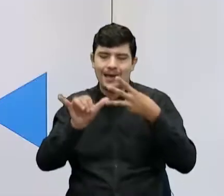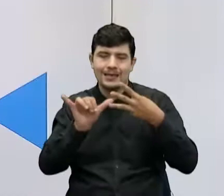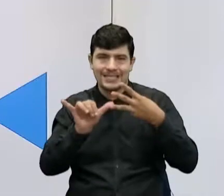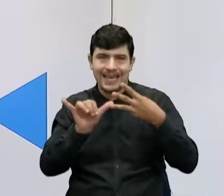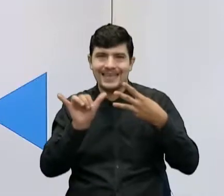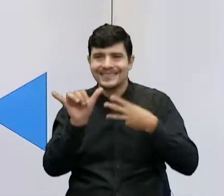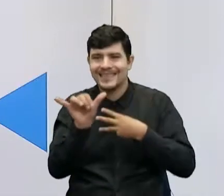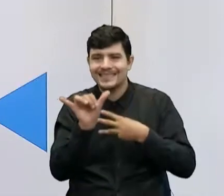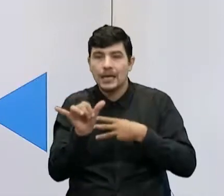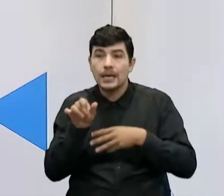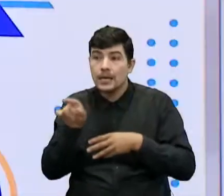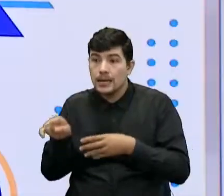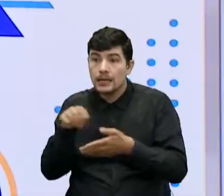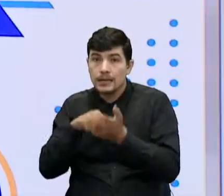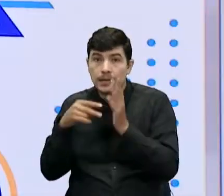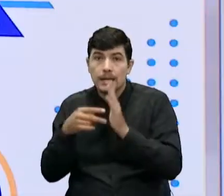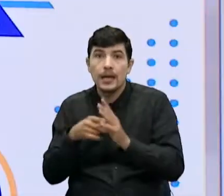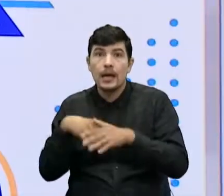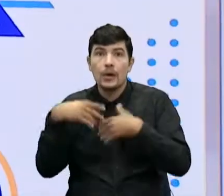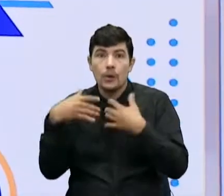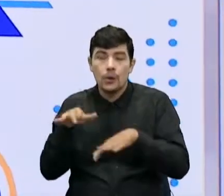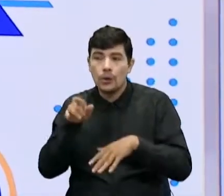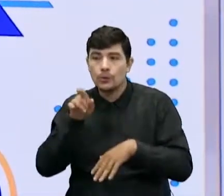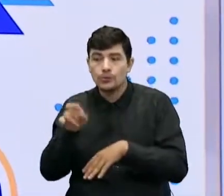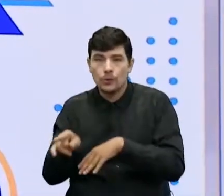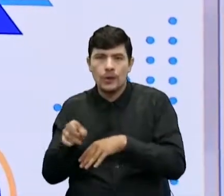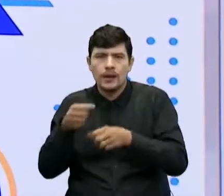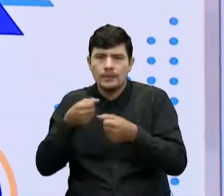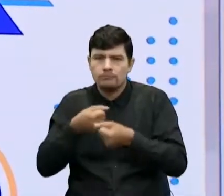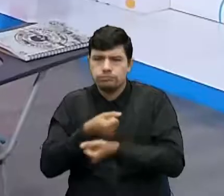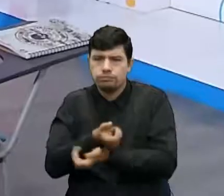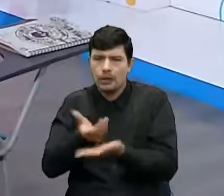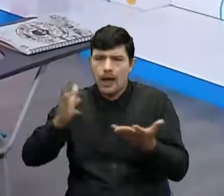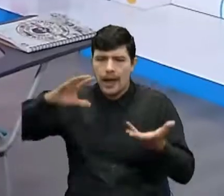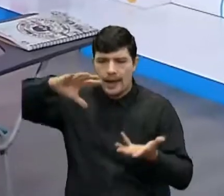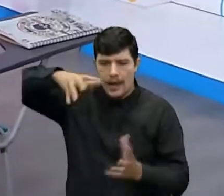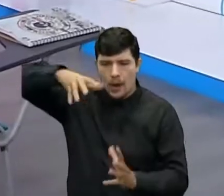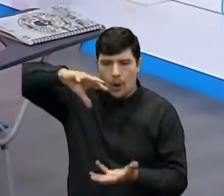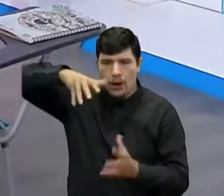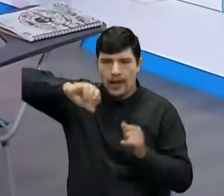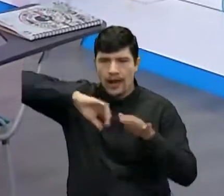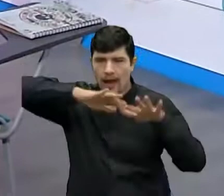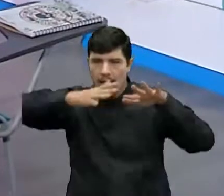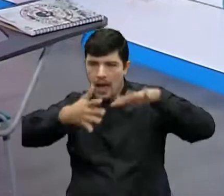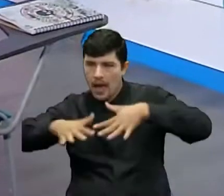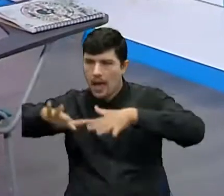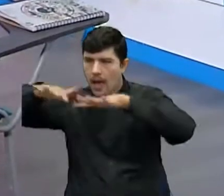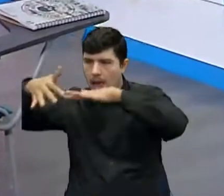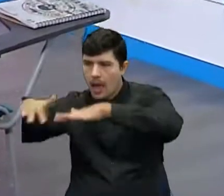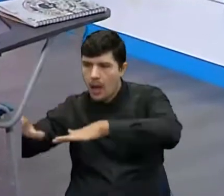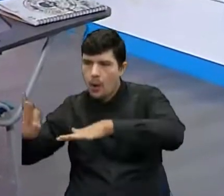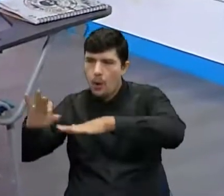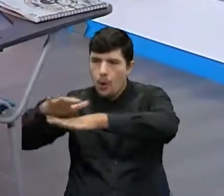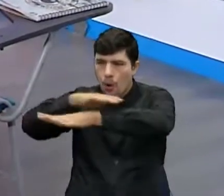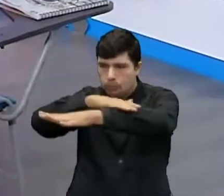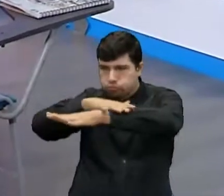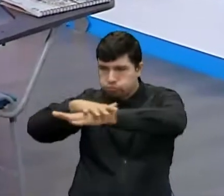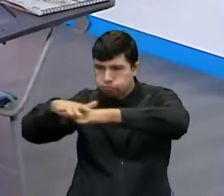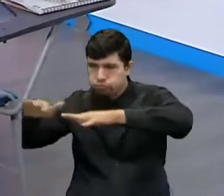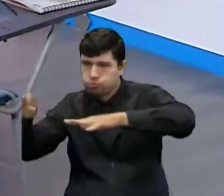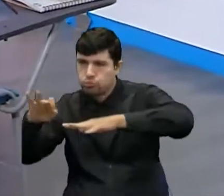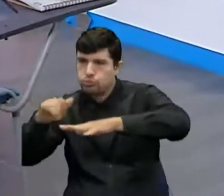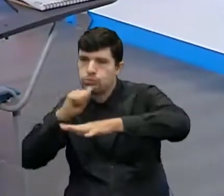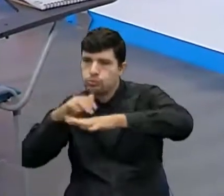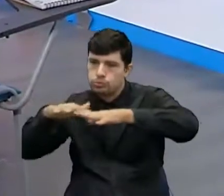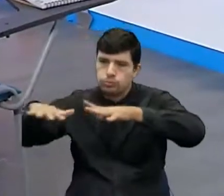geográfica Entonces, ¿dónde está? O sea, ahí hablamos de ubicación De lugar Ubicación Muy